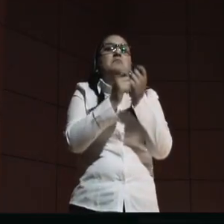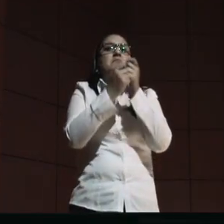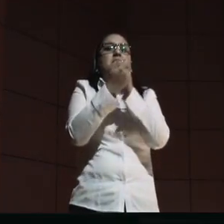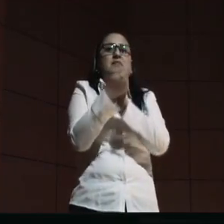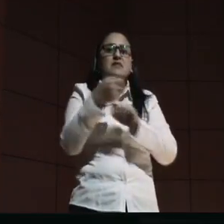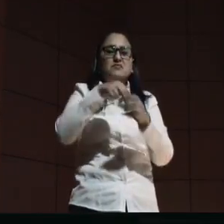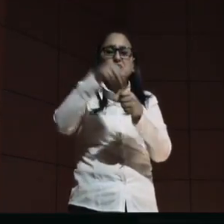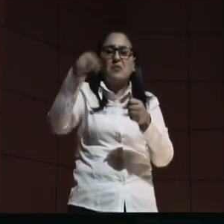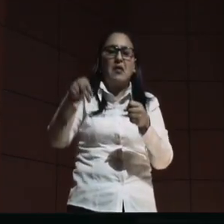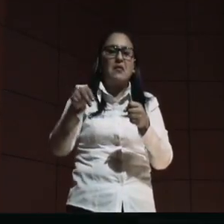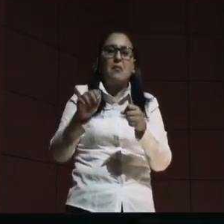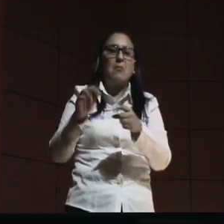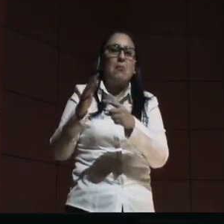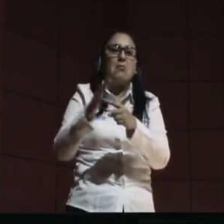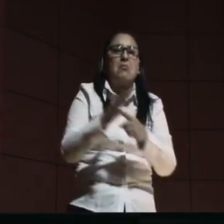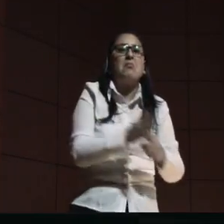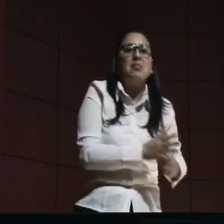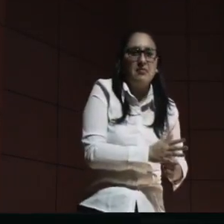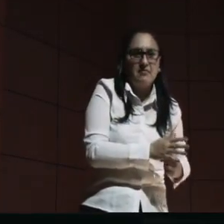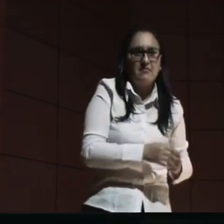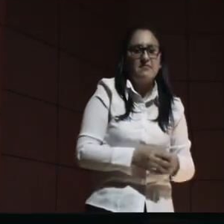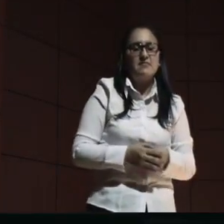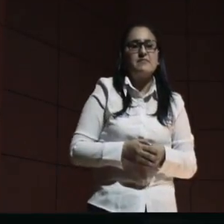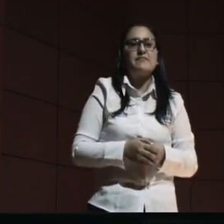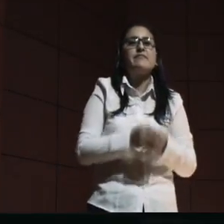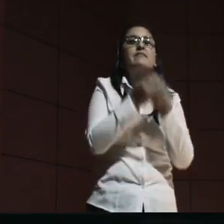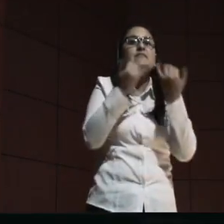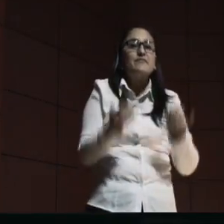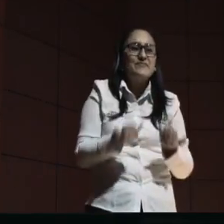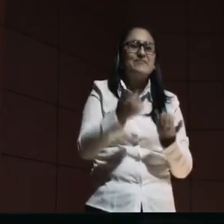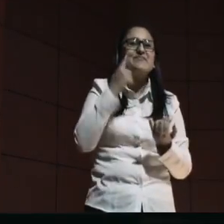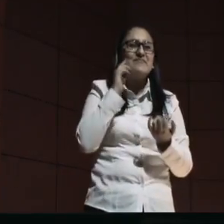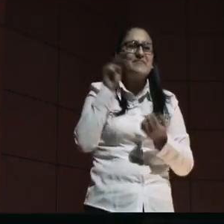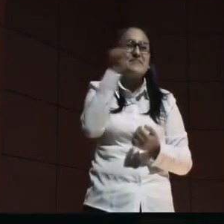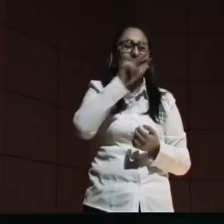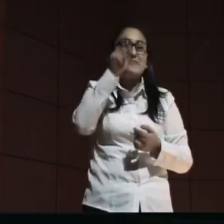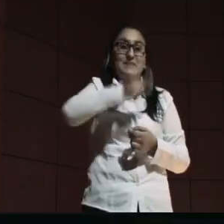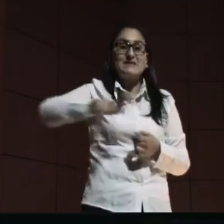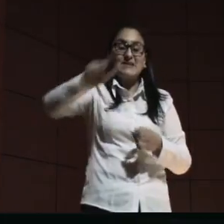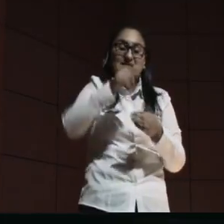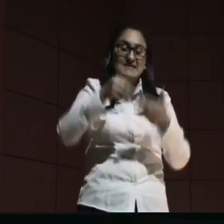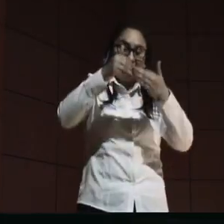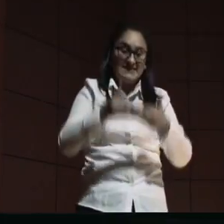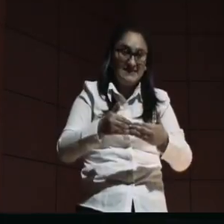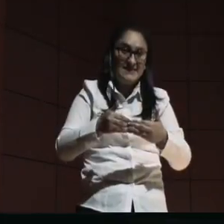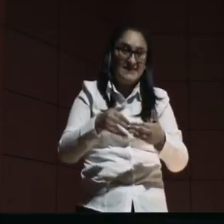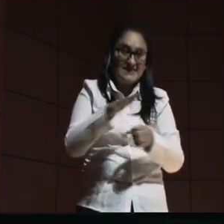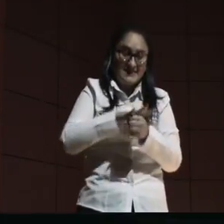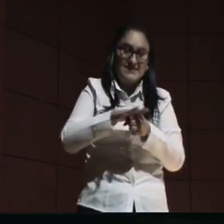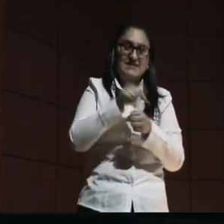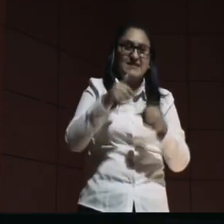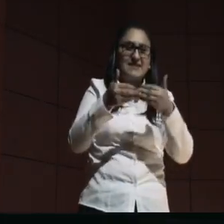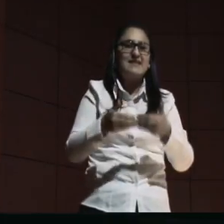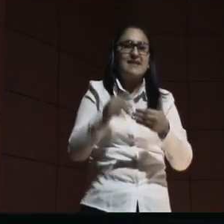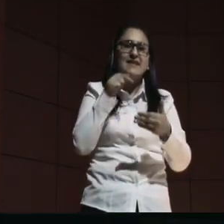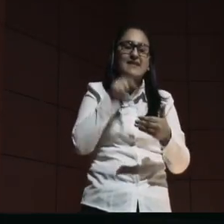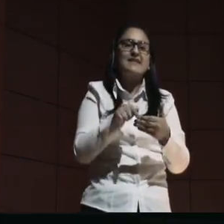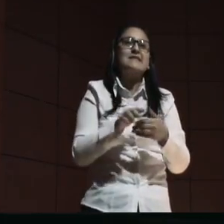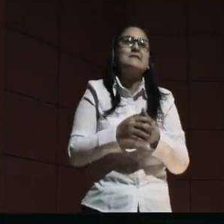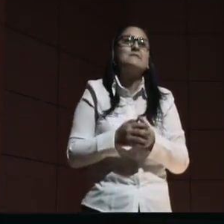mismos de su ciudadanía. Ahora, desde la perspectiva de las personas en condición de discapacidad, la tarea es